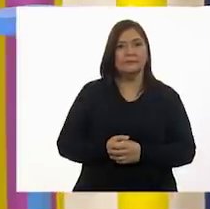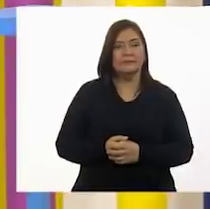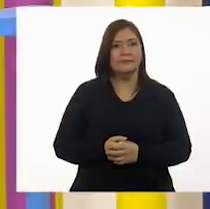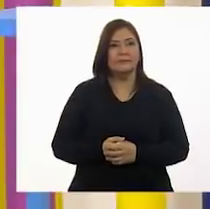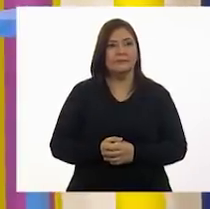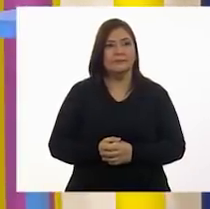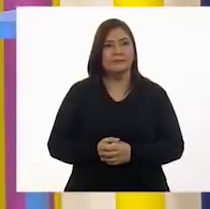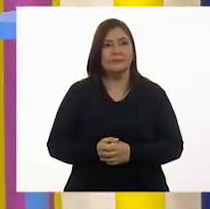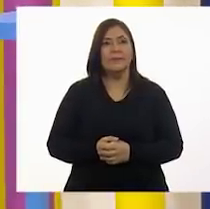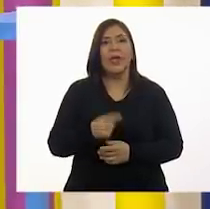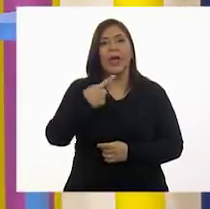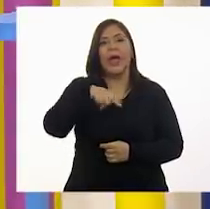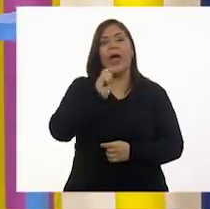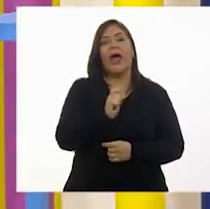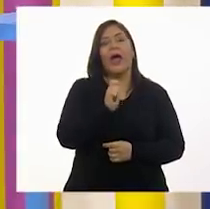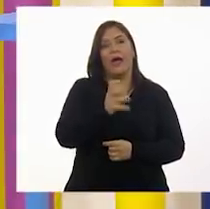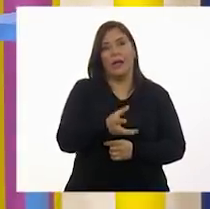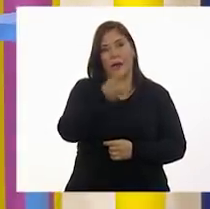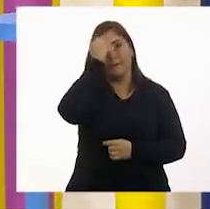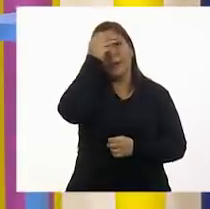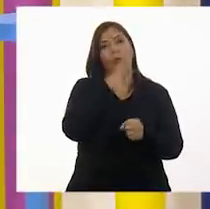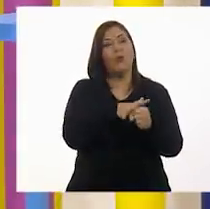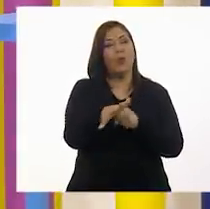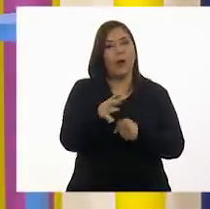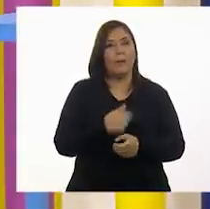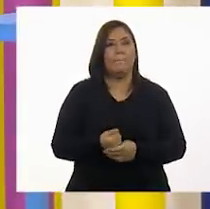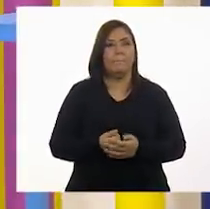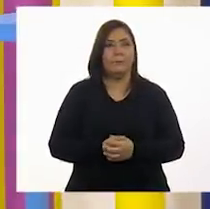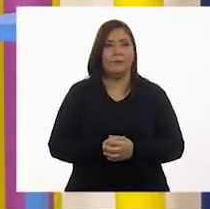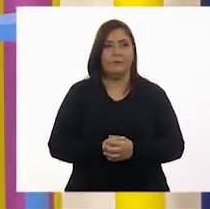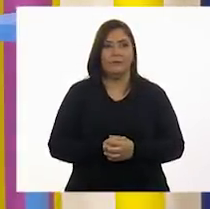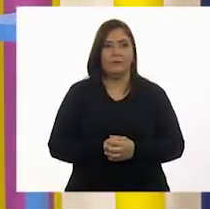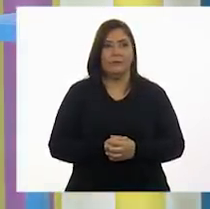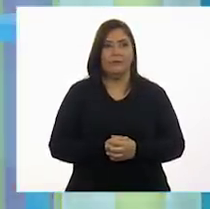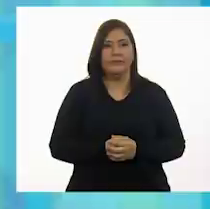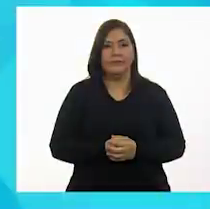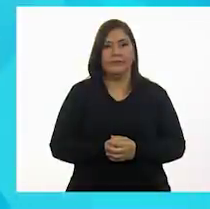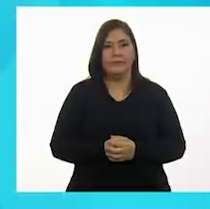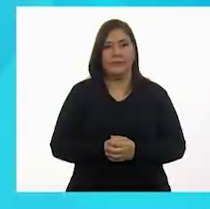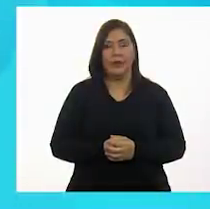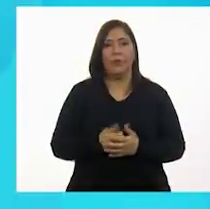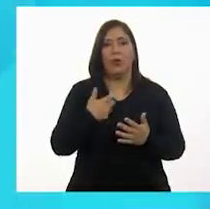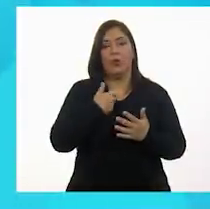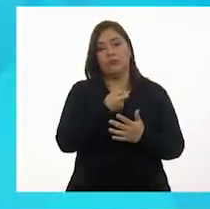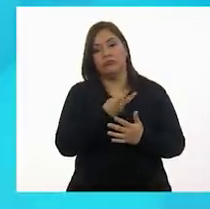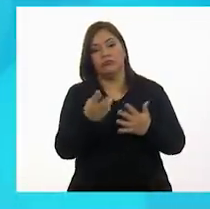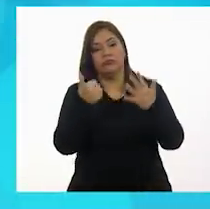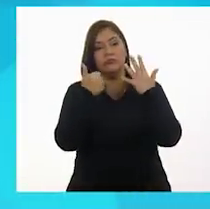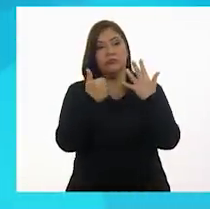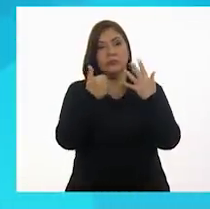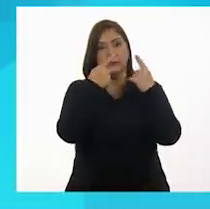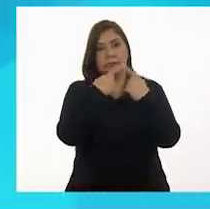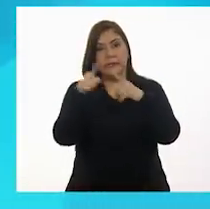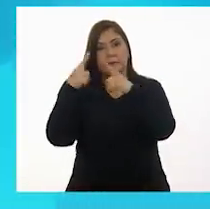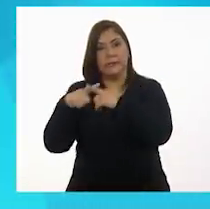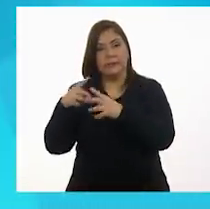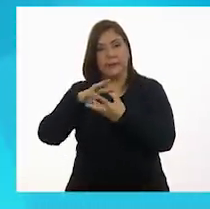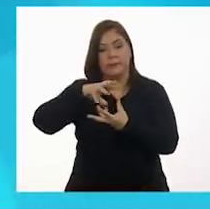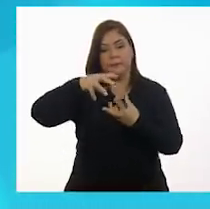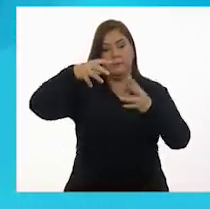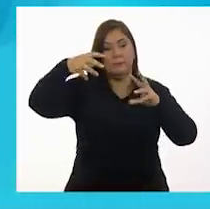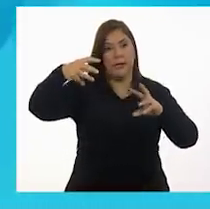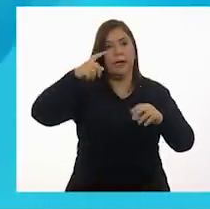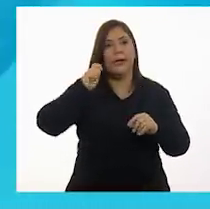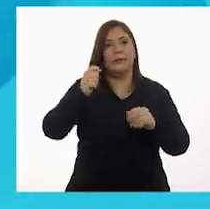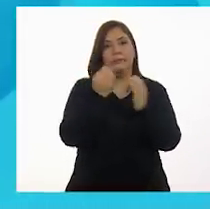Y aprendimos que estos seis cuerpos geométricos o prismas